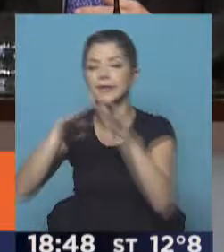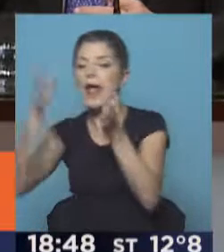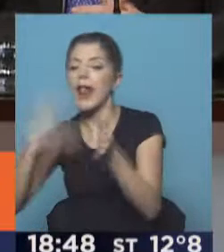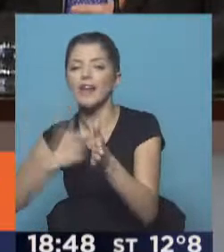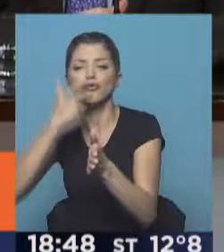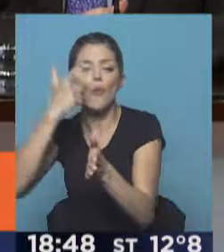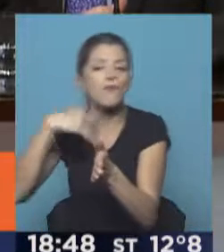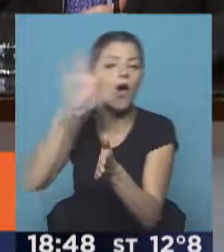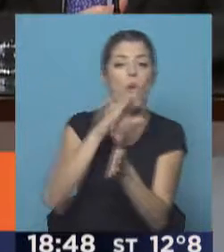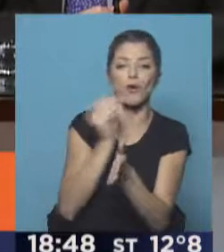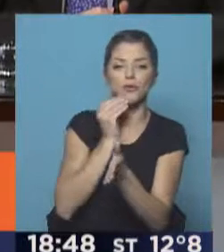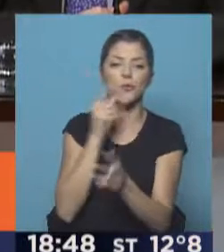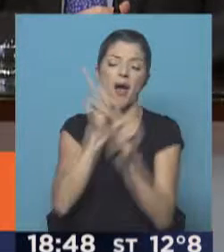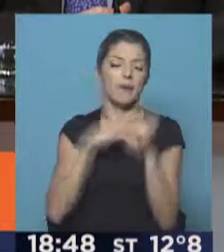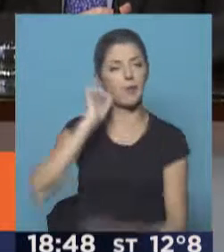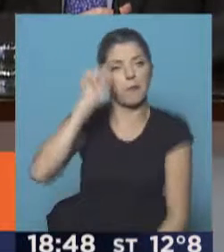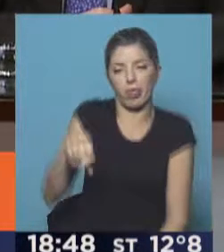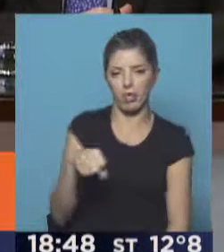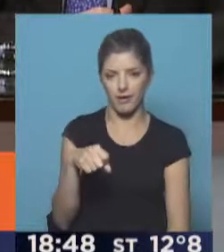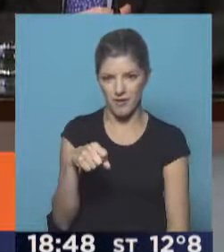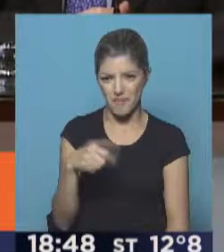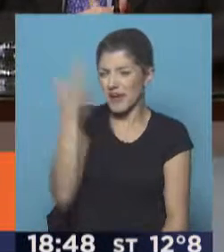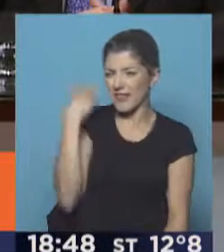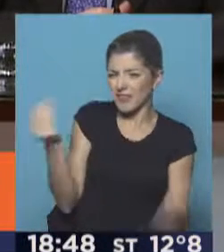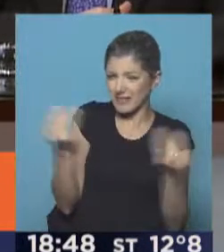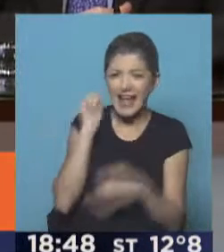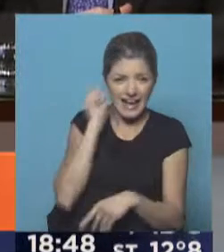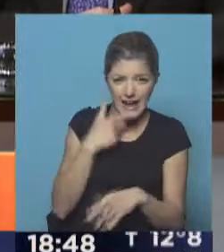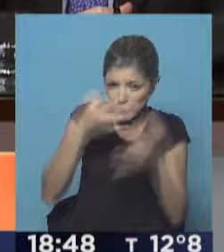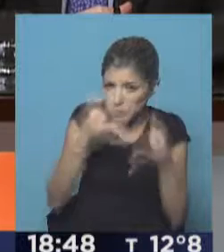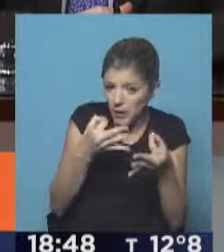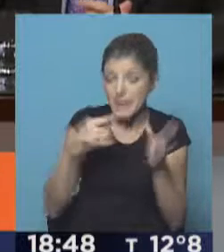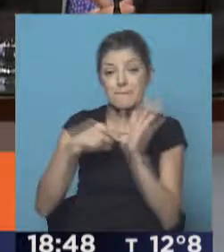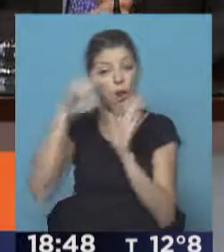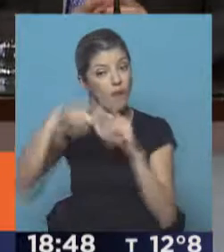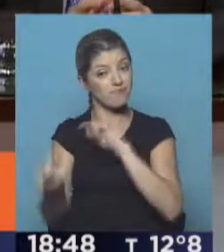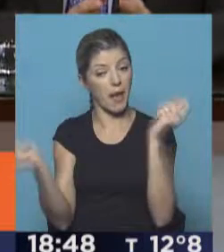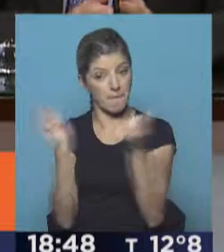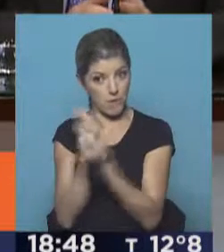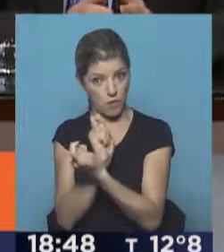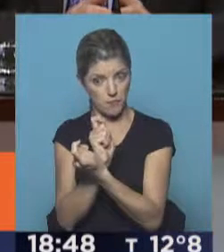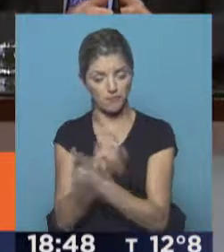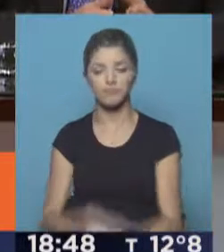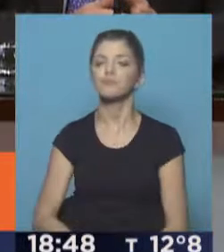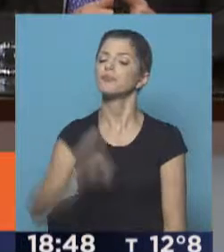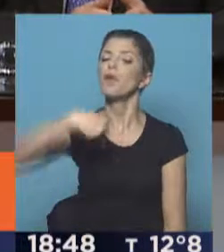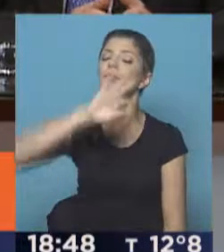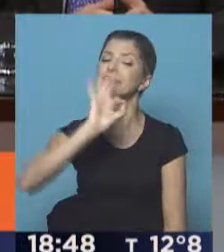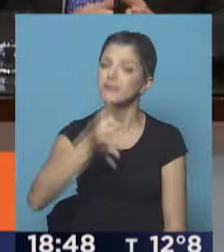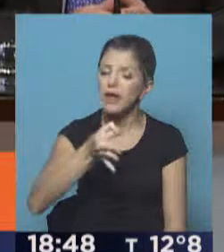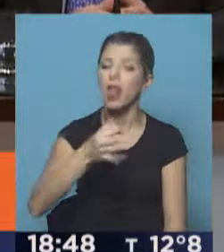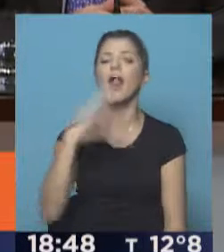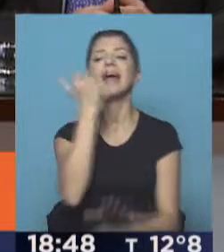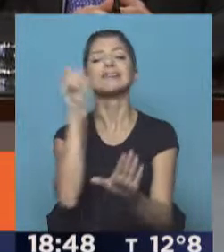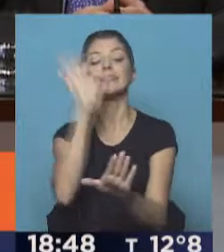general. Y eso se ve particularmente en ciertos sectores. Como ustedes saben, aproximadamente